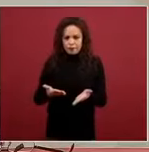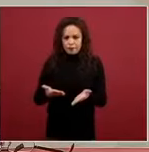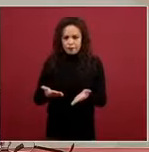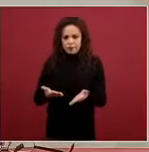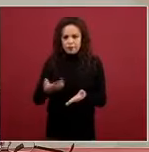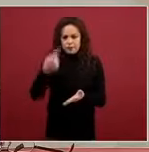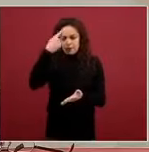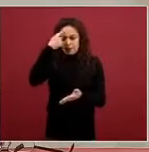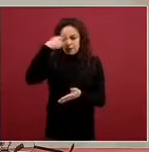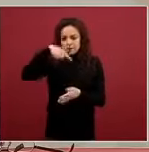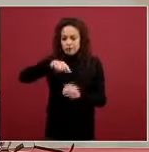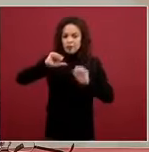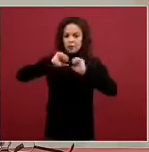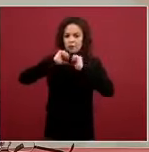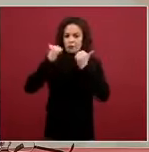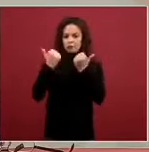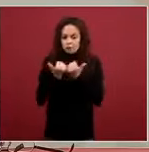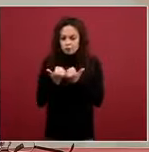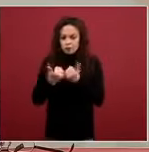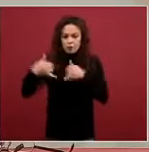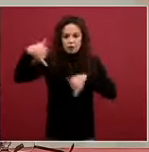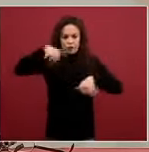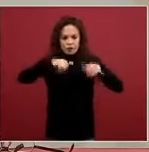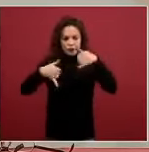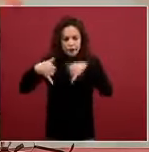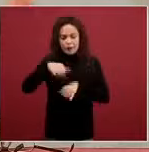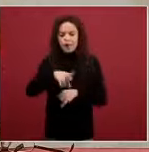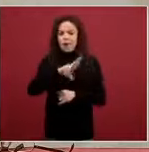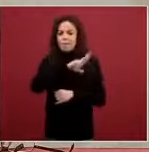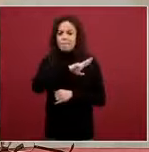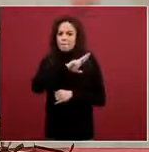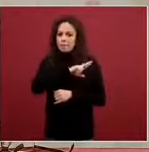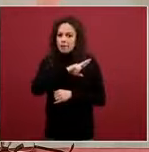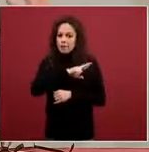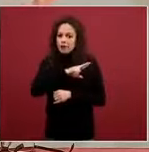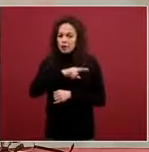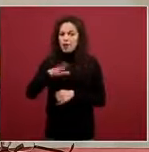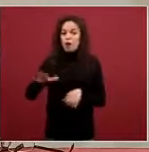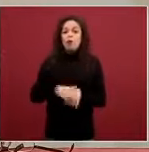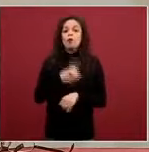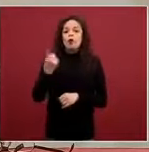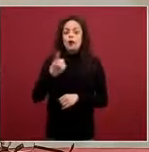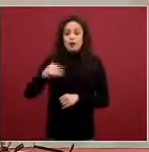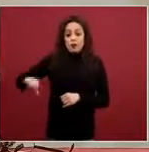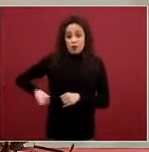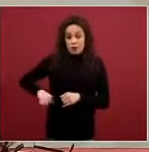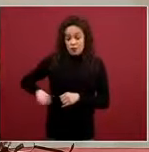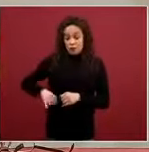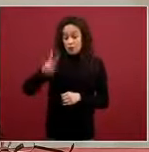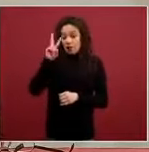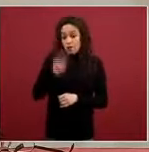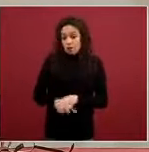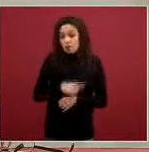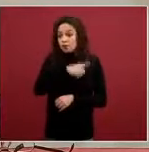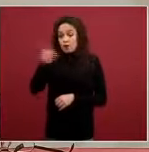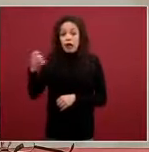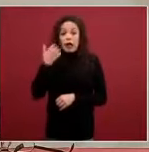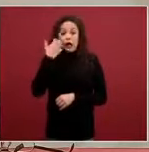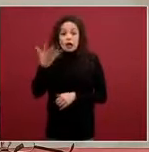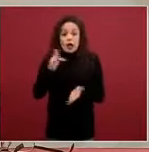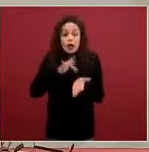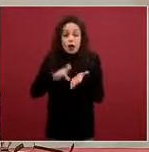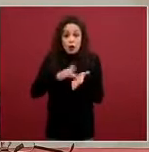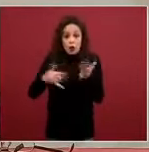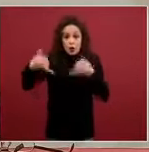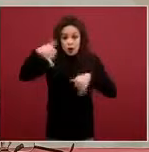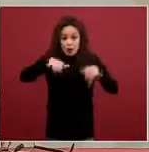con asociaciones de laboratorios privados, porque nos interesaba que todo el que quisiera hacer pruebas las hiciera. Solamente